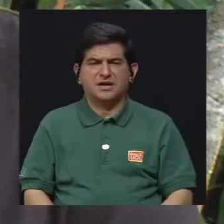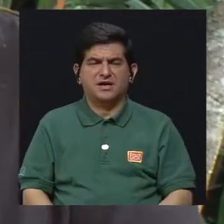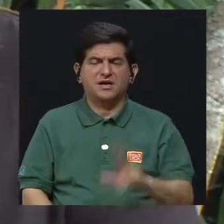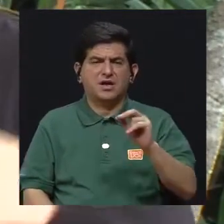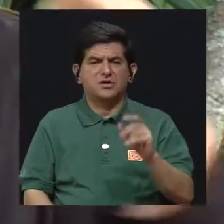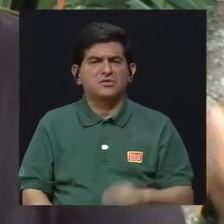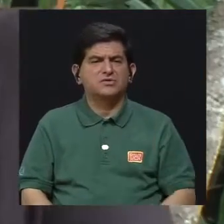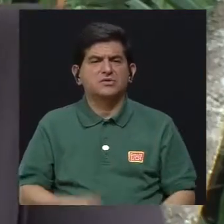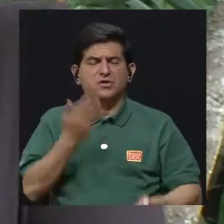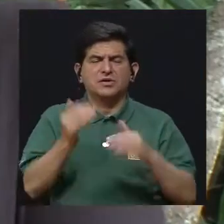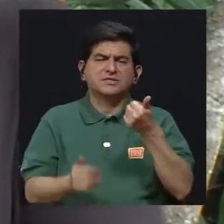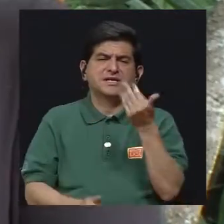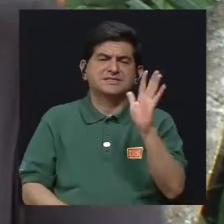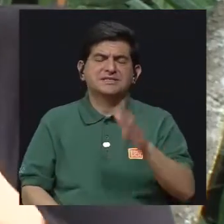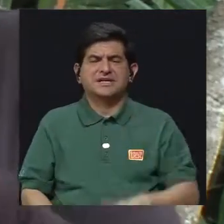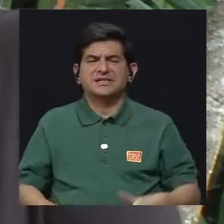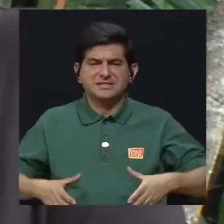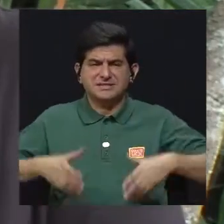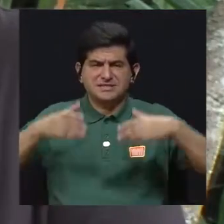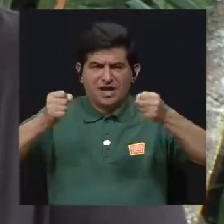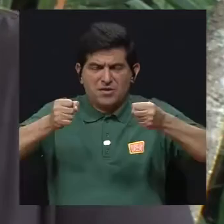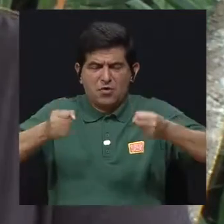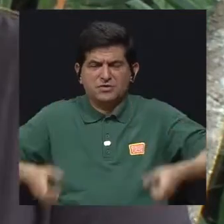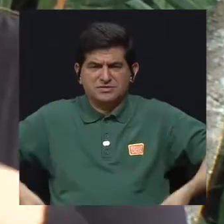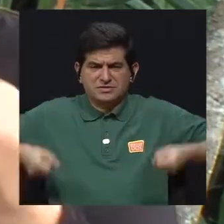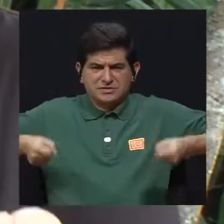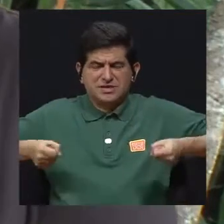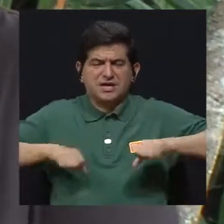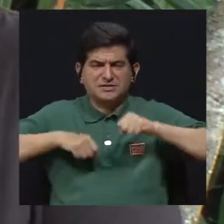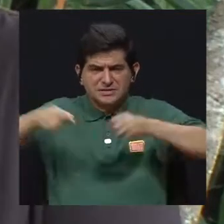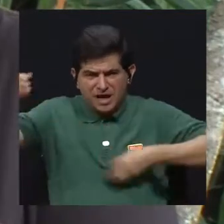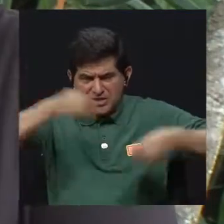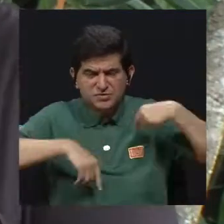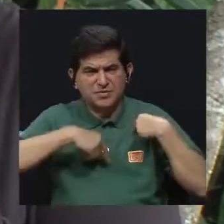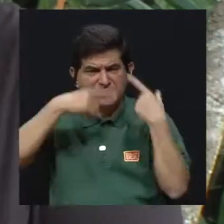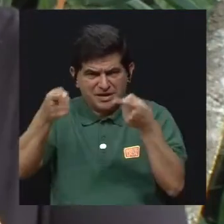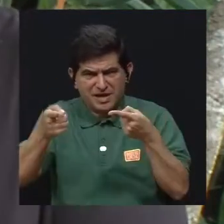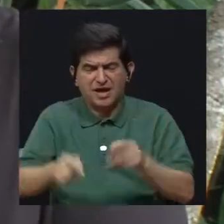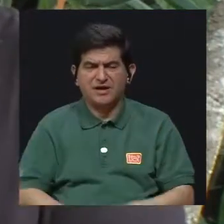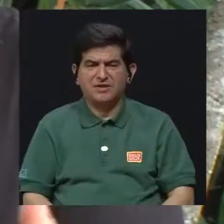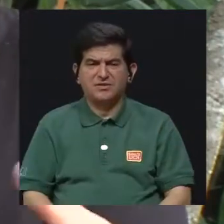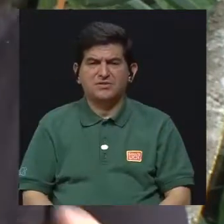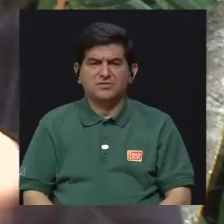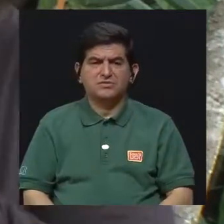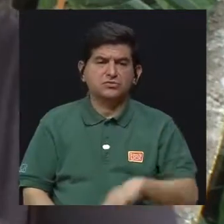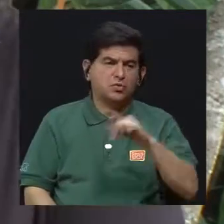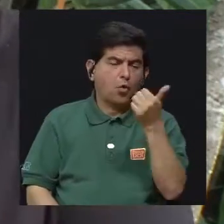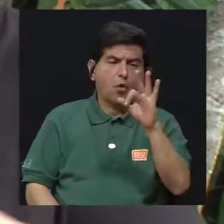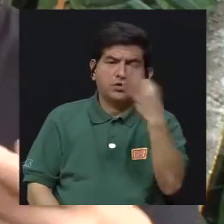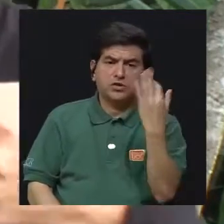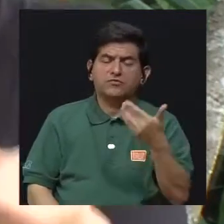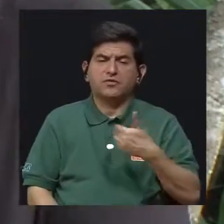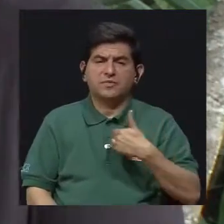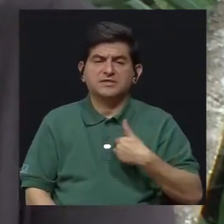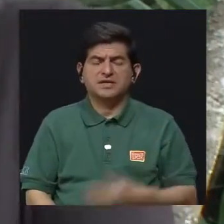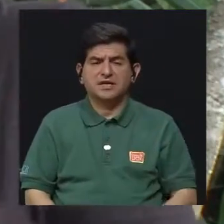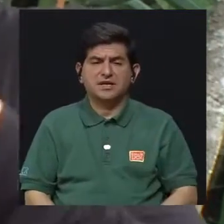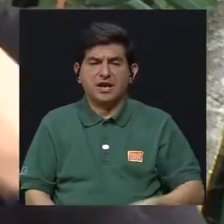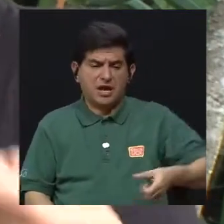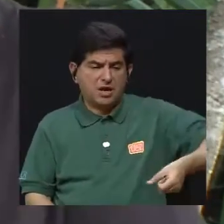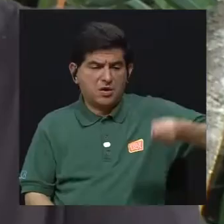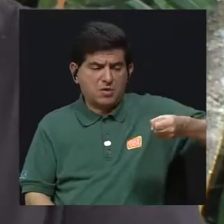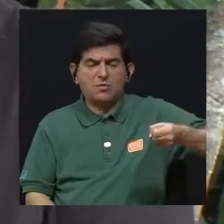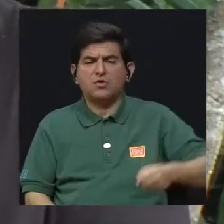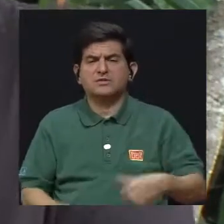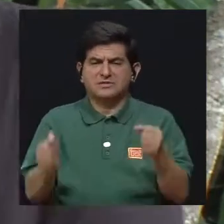no llevarnos 15 bolsas plásticas desde el supermercado cada vez que vamos, sino llevar otras formas, bolsas de tela